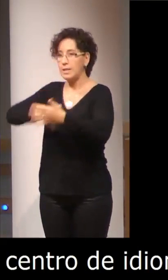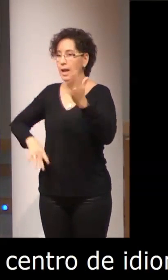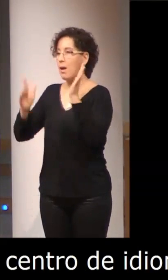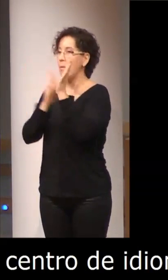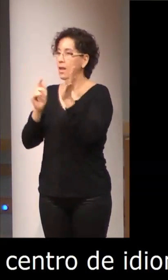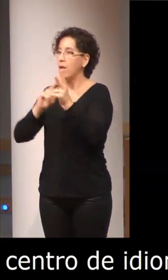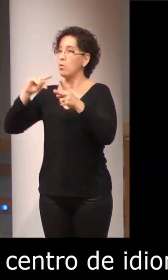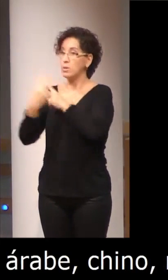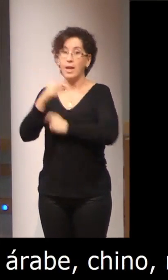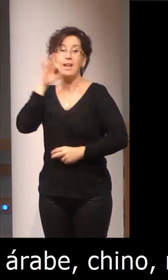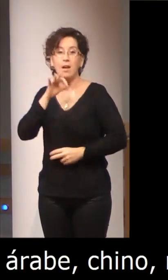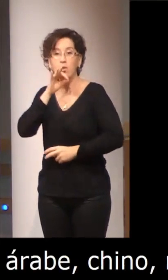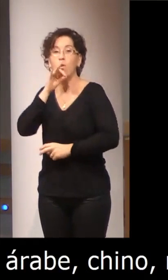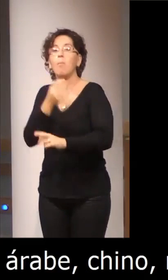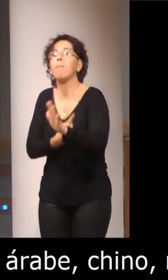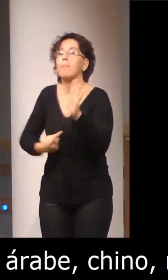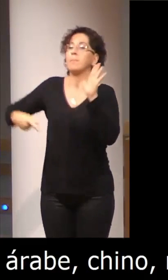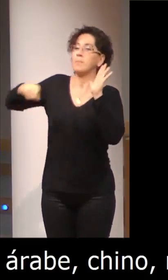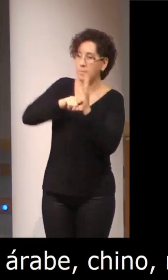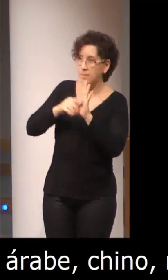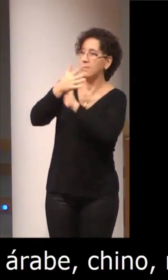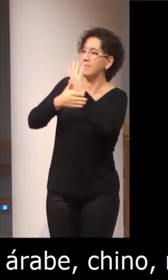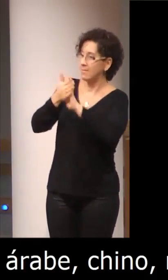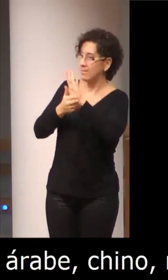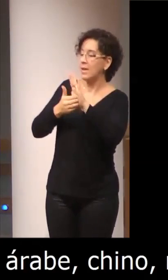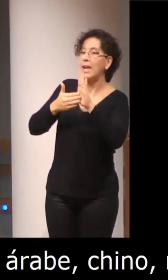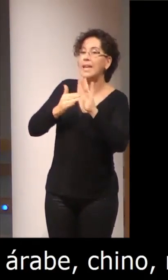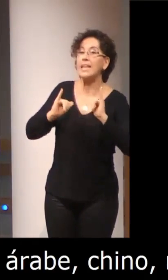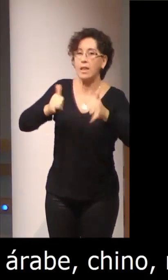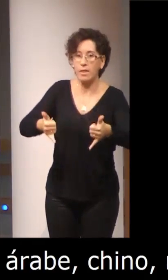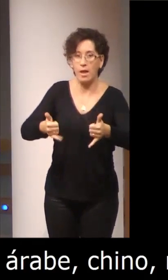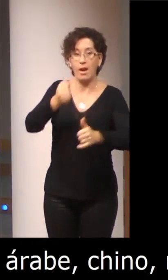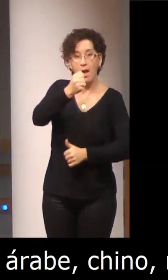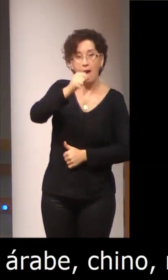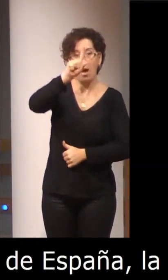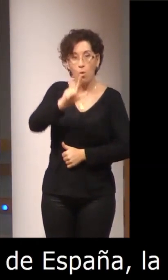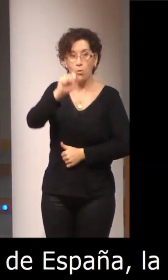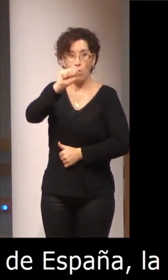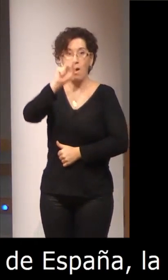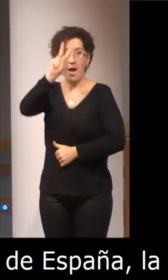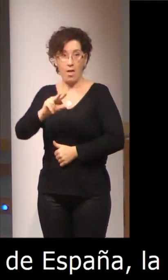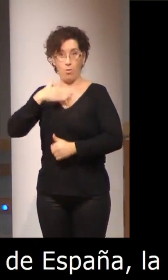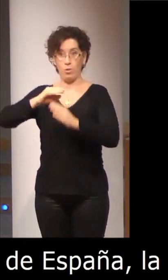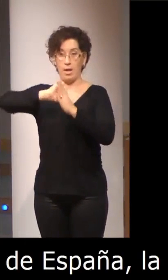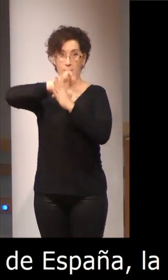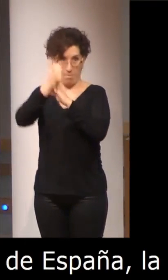usquera, la lengua de signos española a nivel inicial, niveles A1 y A2 del marco común europeo de referencia.